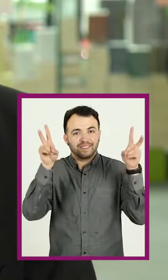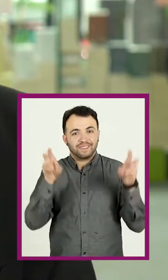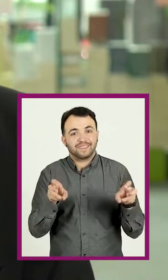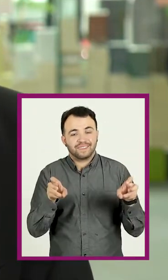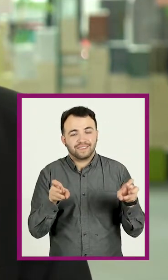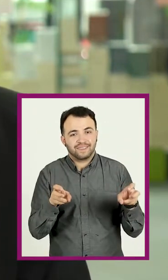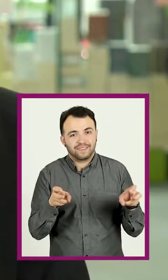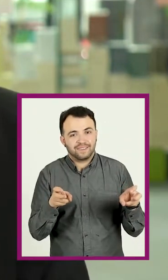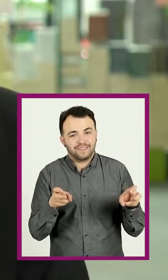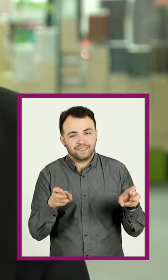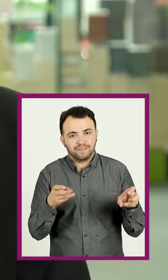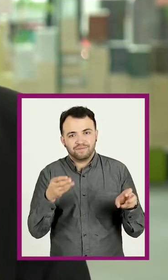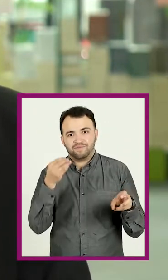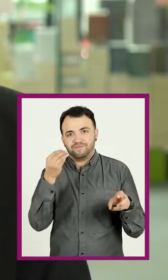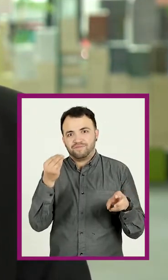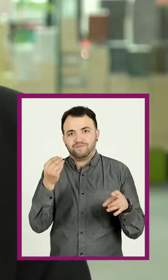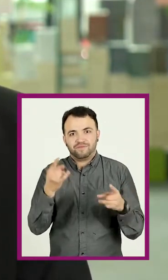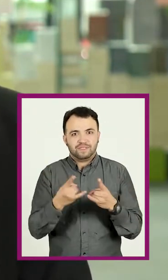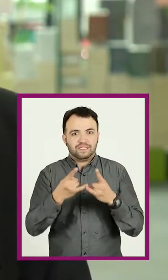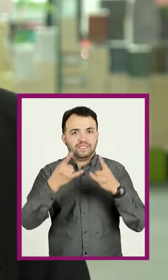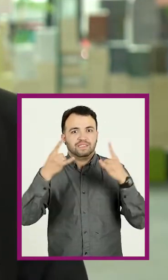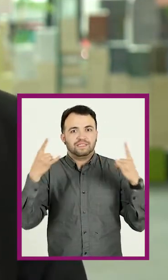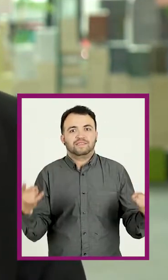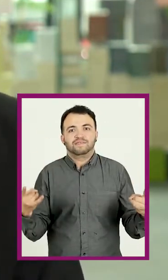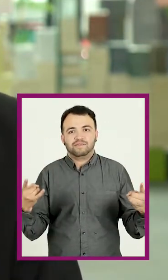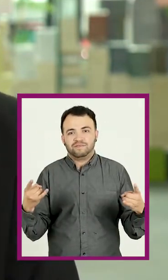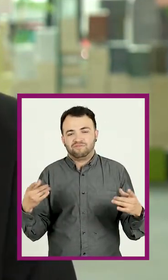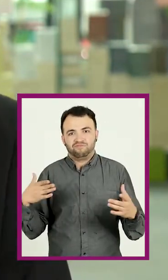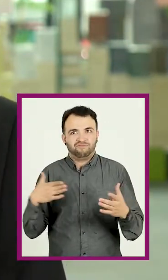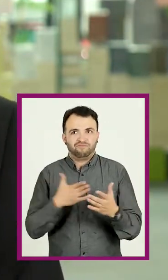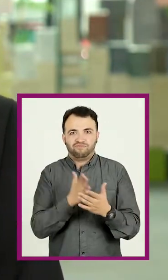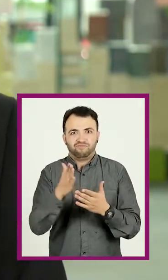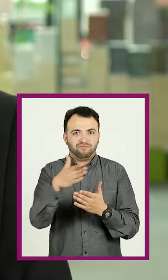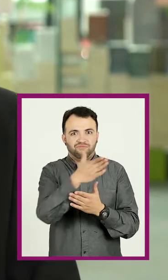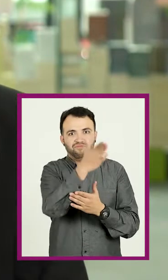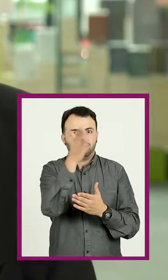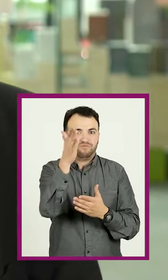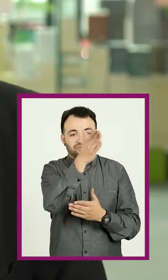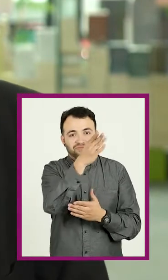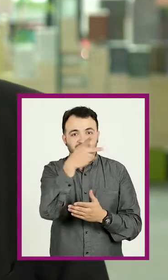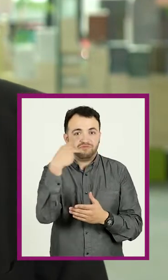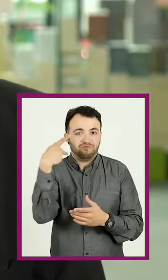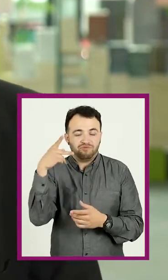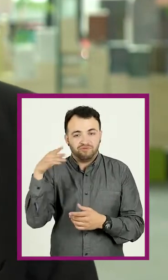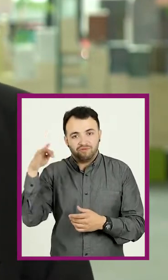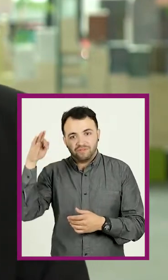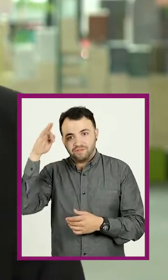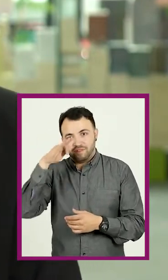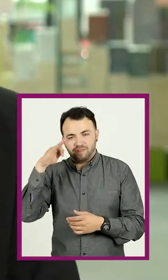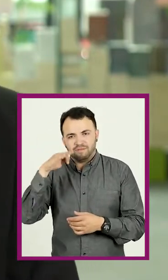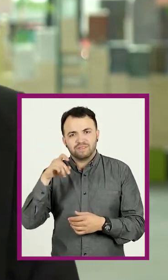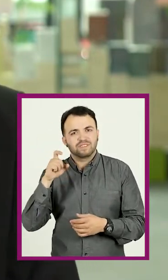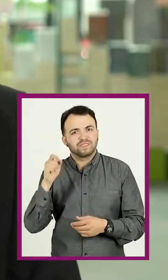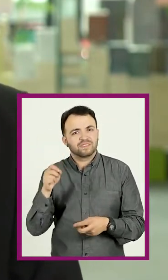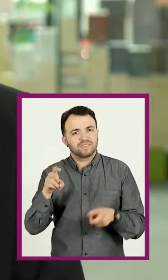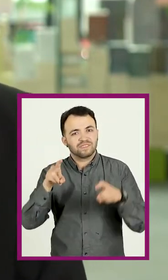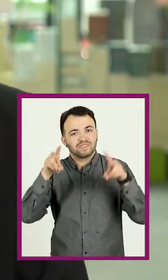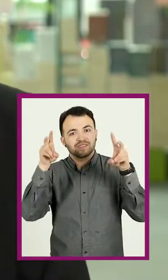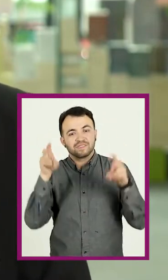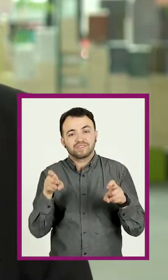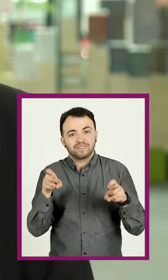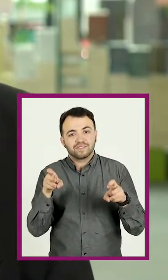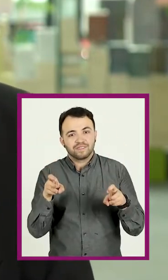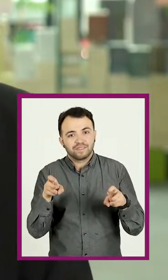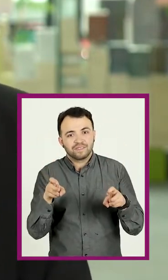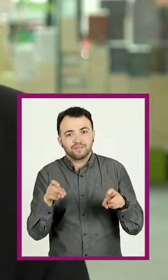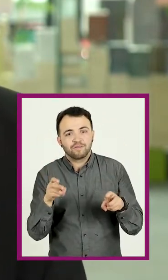los temas que han cruzado a toda la historia y a toda la tradición filosófica. Es un tema del